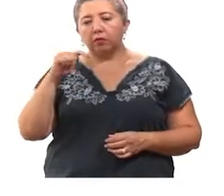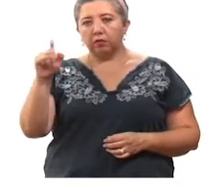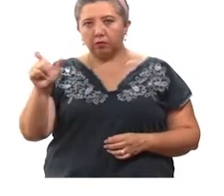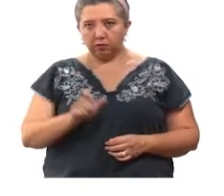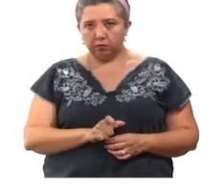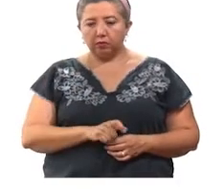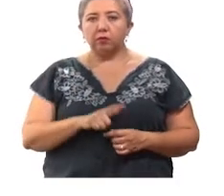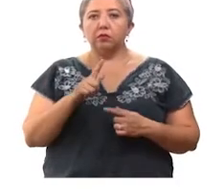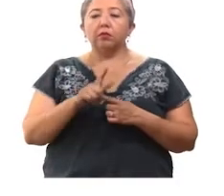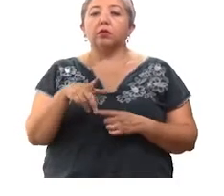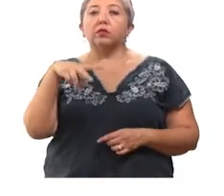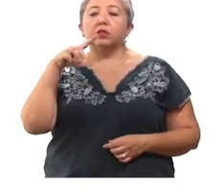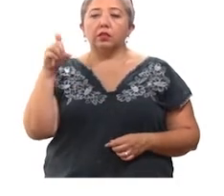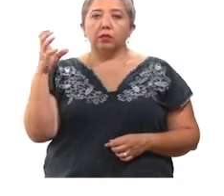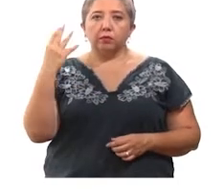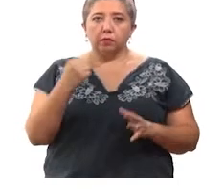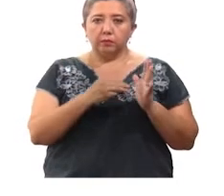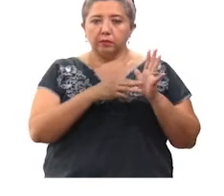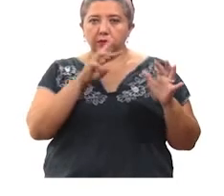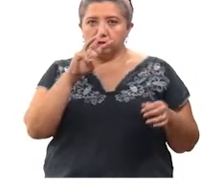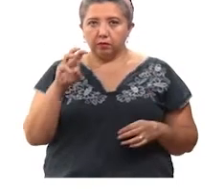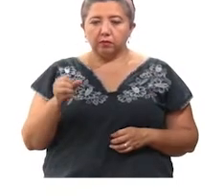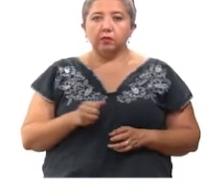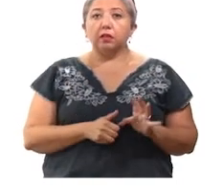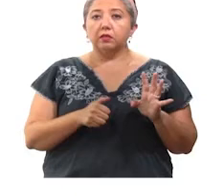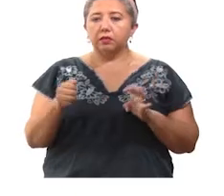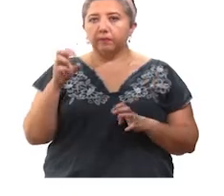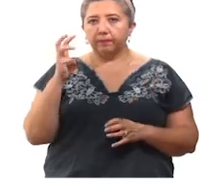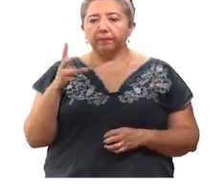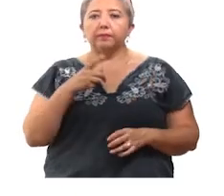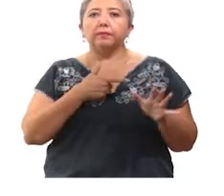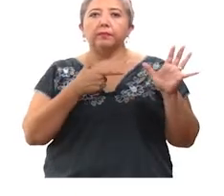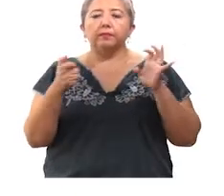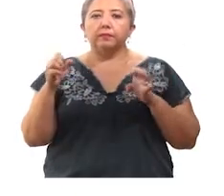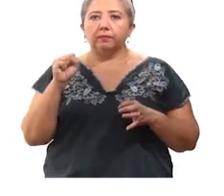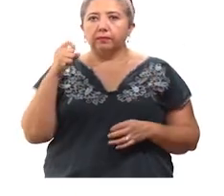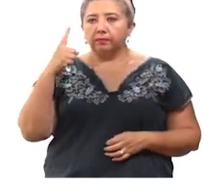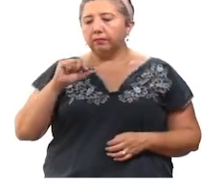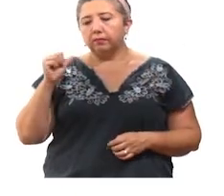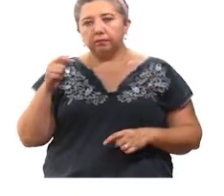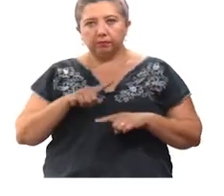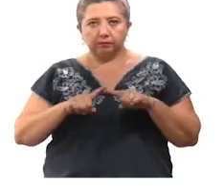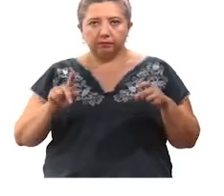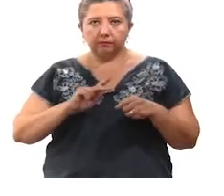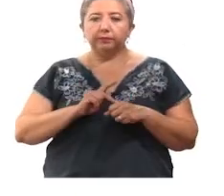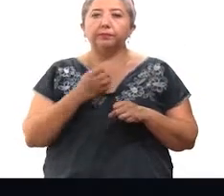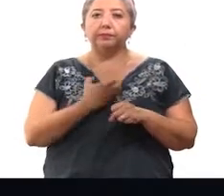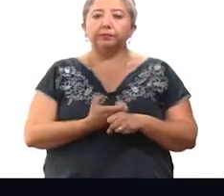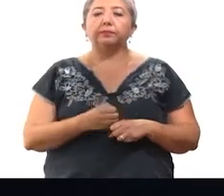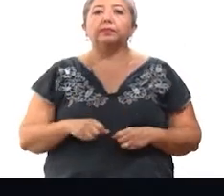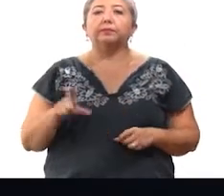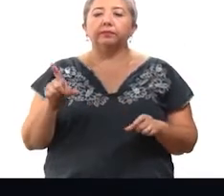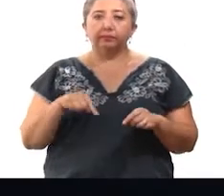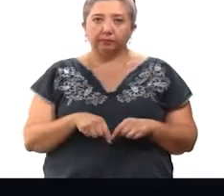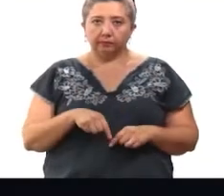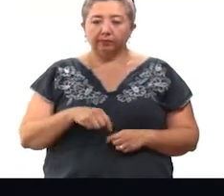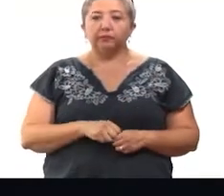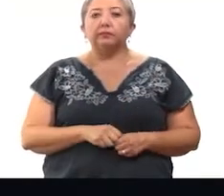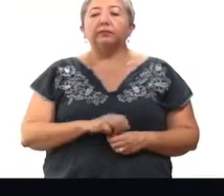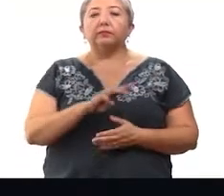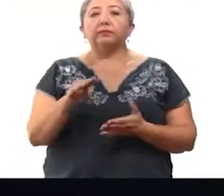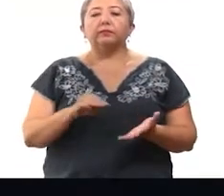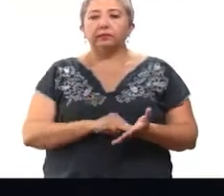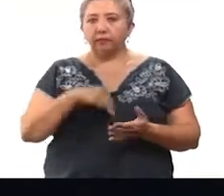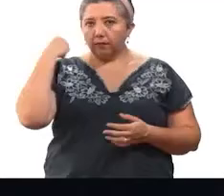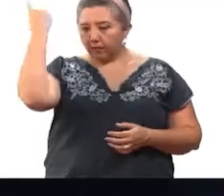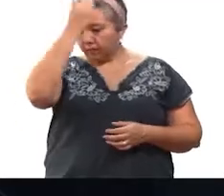Tecash. De los 109.603 casos positivos, 761 son de otro país u otro estado. Específicamente, en